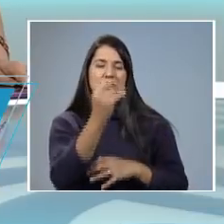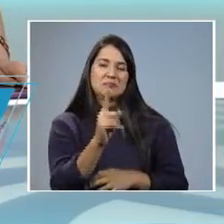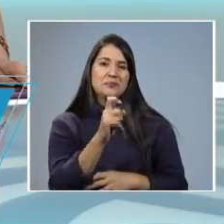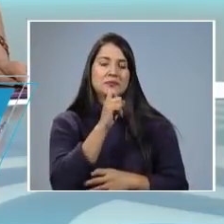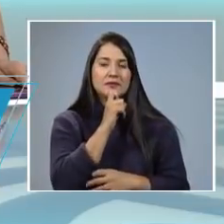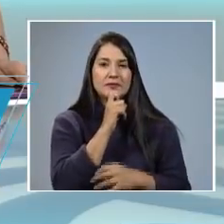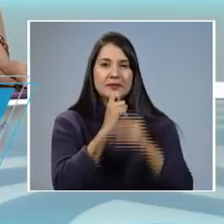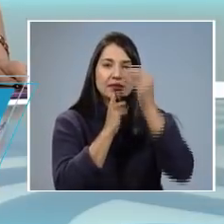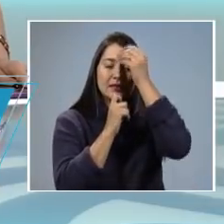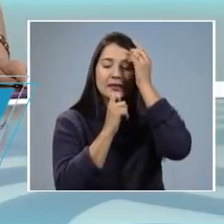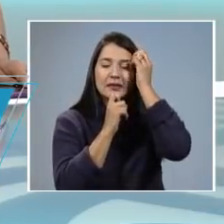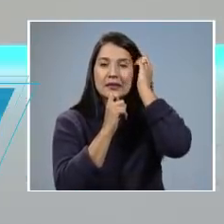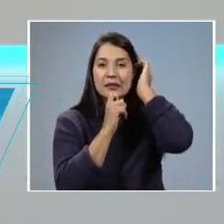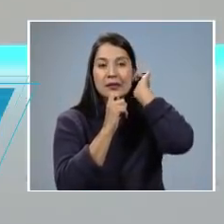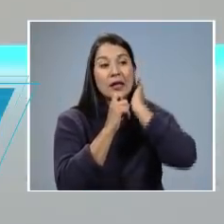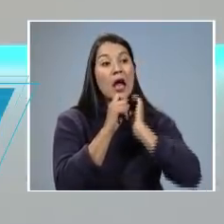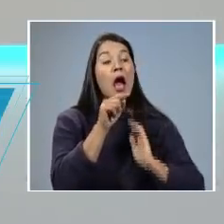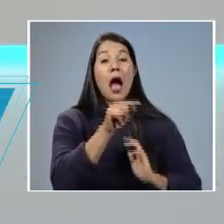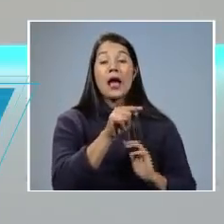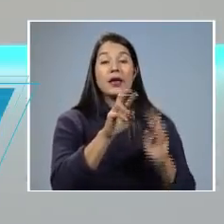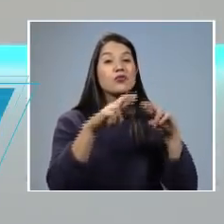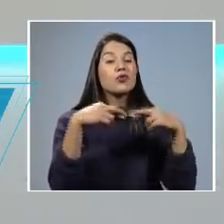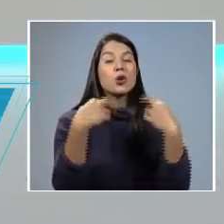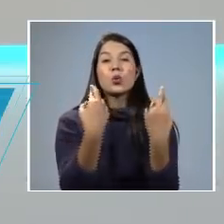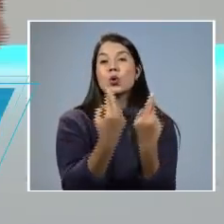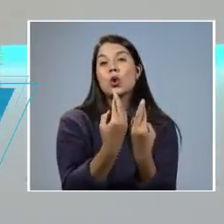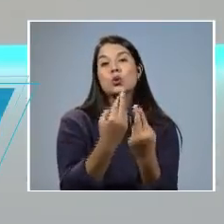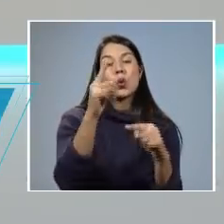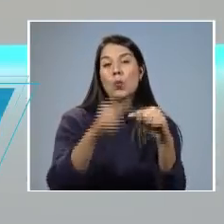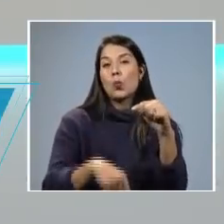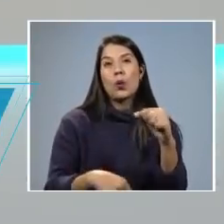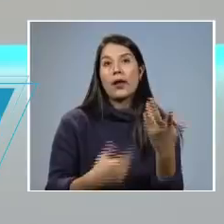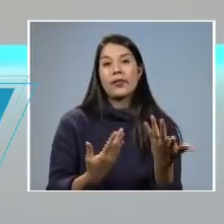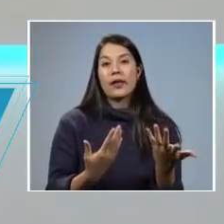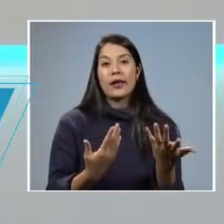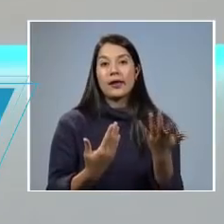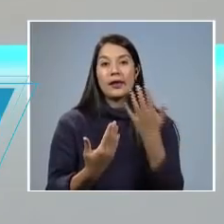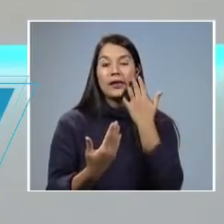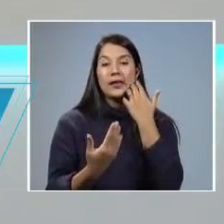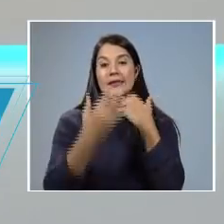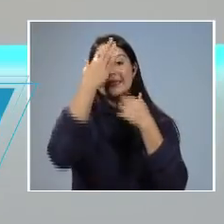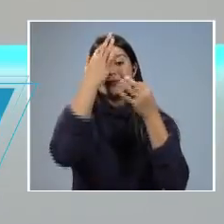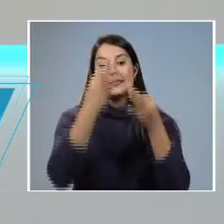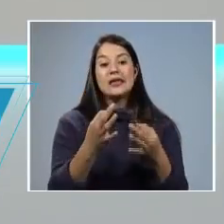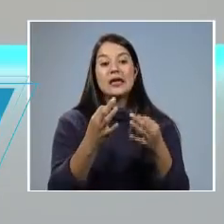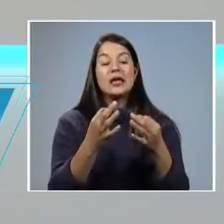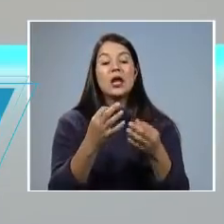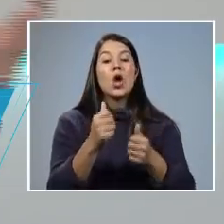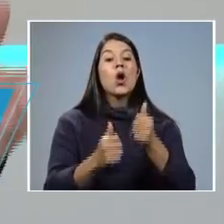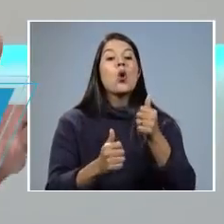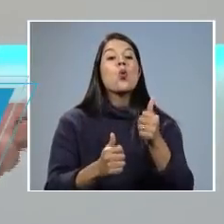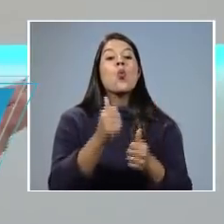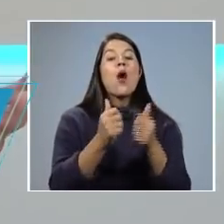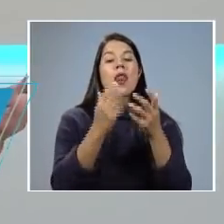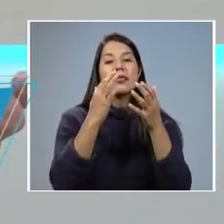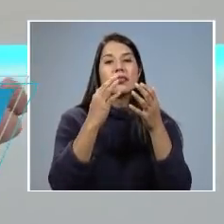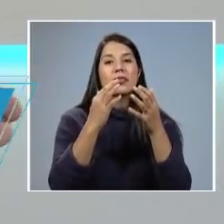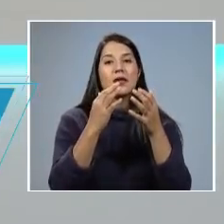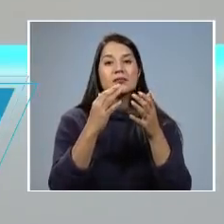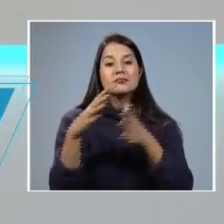difícilmente va a salir de esa reunión la claridad de cuál es la ruta que vamos a seguir. Sin